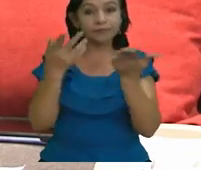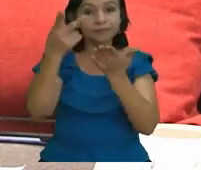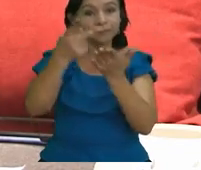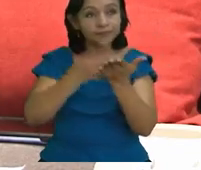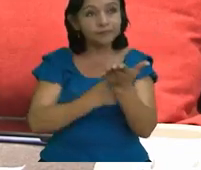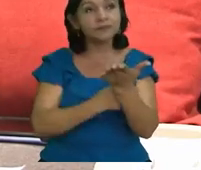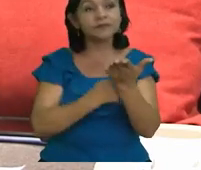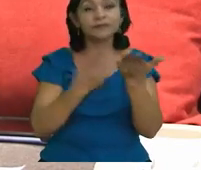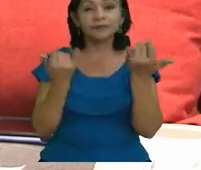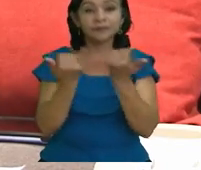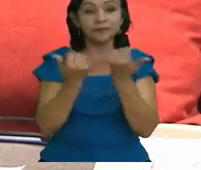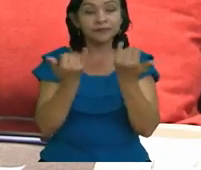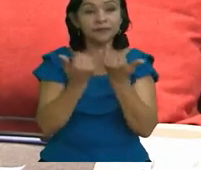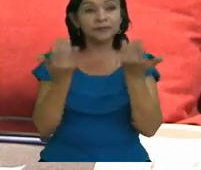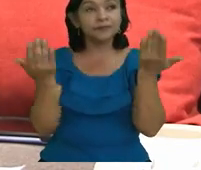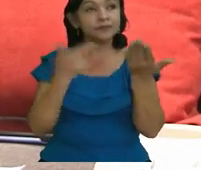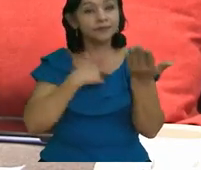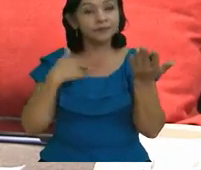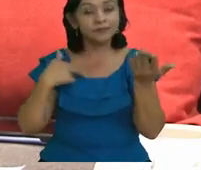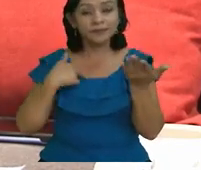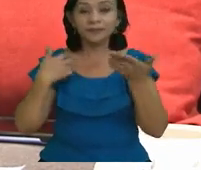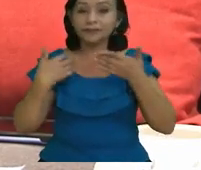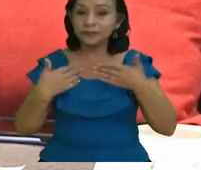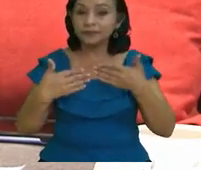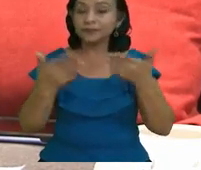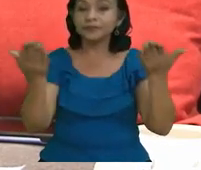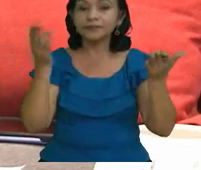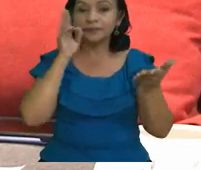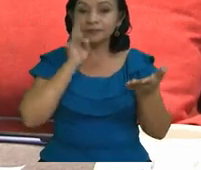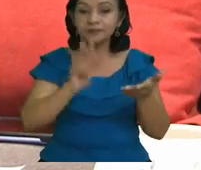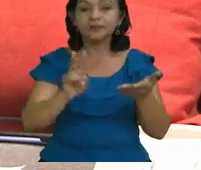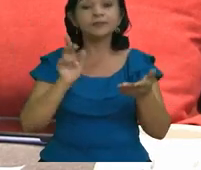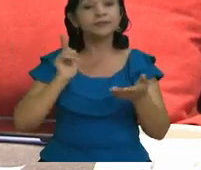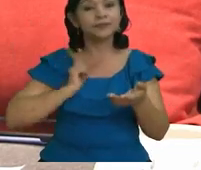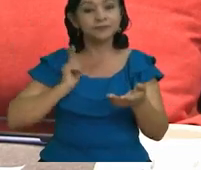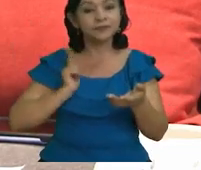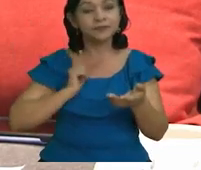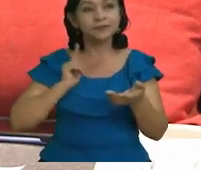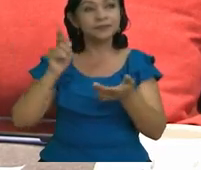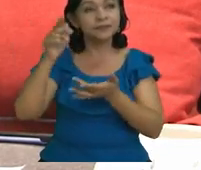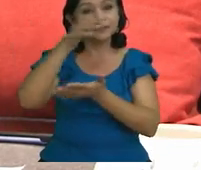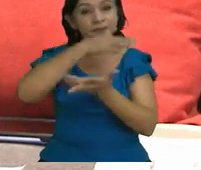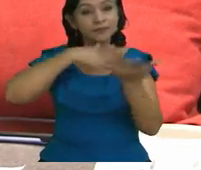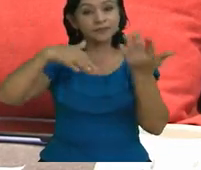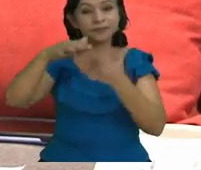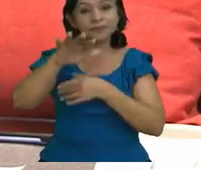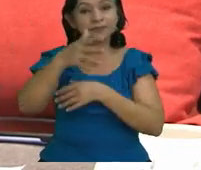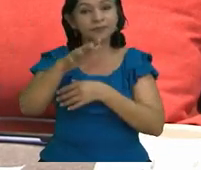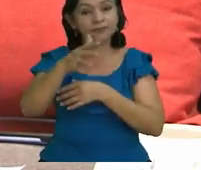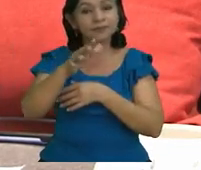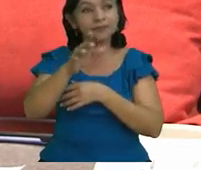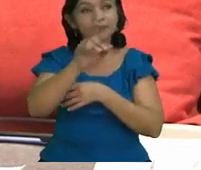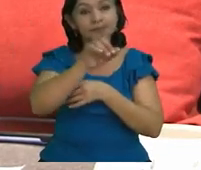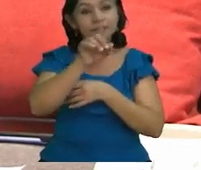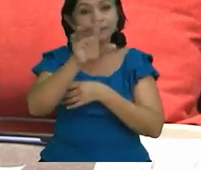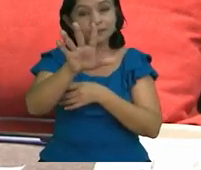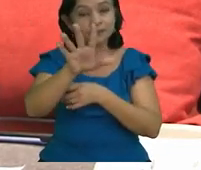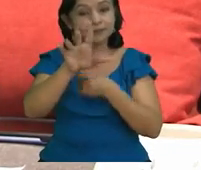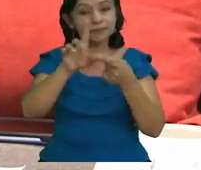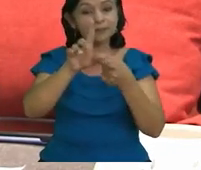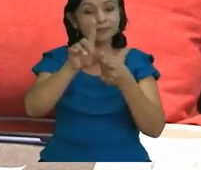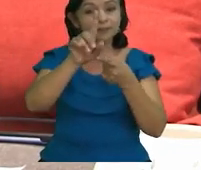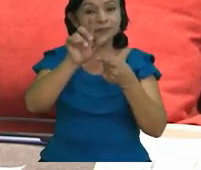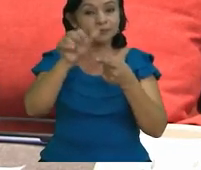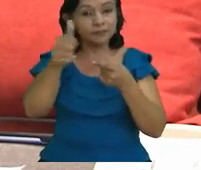de fertilización y que van enfocados también en lo que es la producción de arroz. Entonces ahí convergen también aproximadamente entre 15